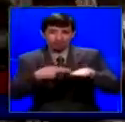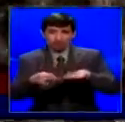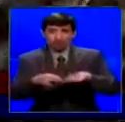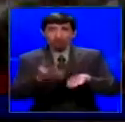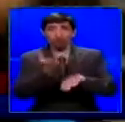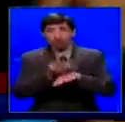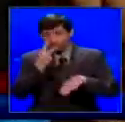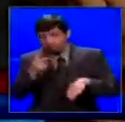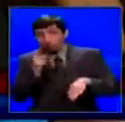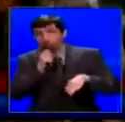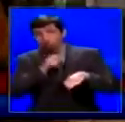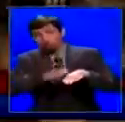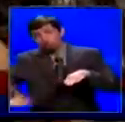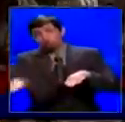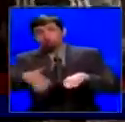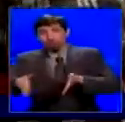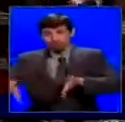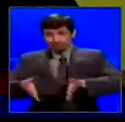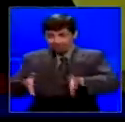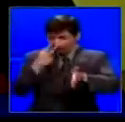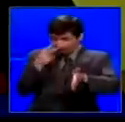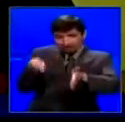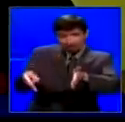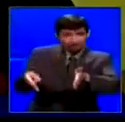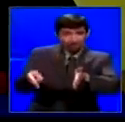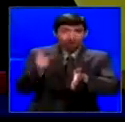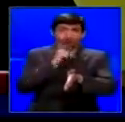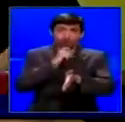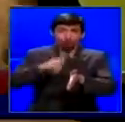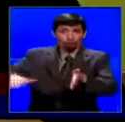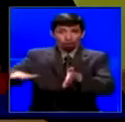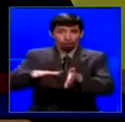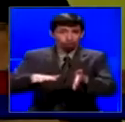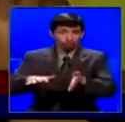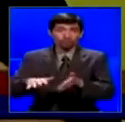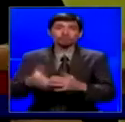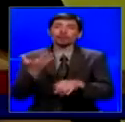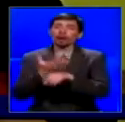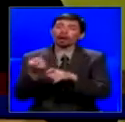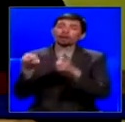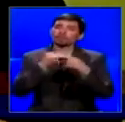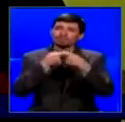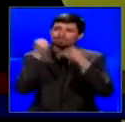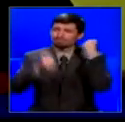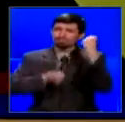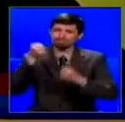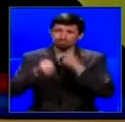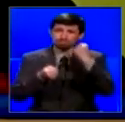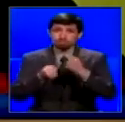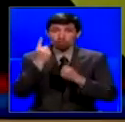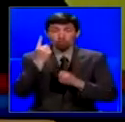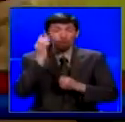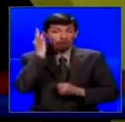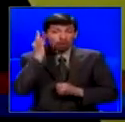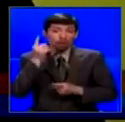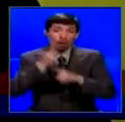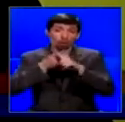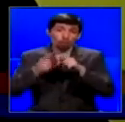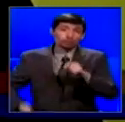corría, así tuvo toda la calle entera llena de sangre. Sí, se fueron a los golpes y dentro de los golpes creo que una de las niñas sacó un